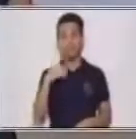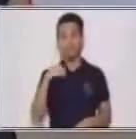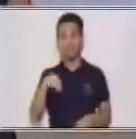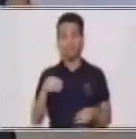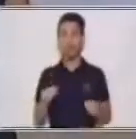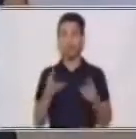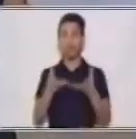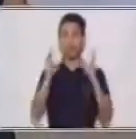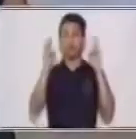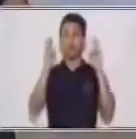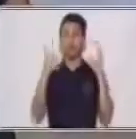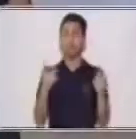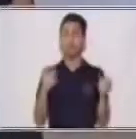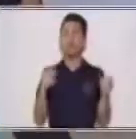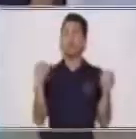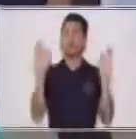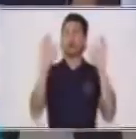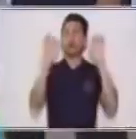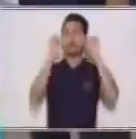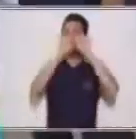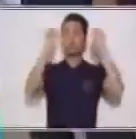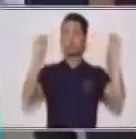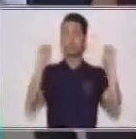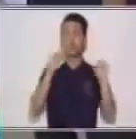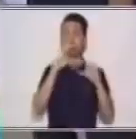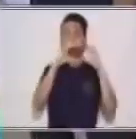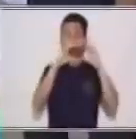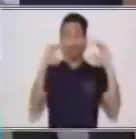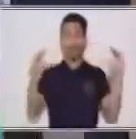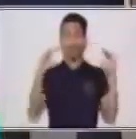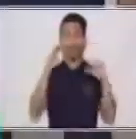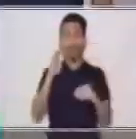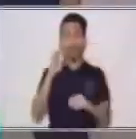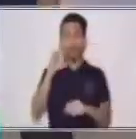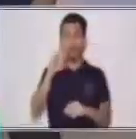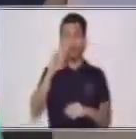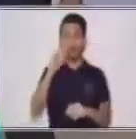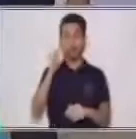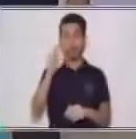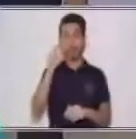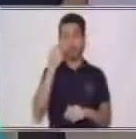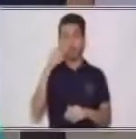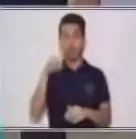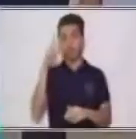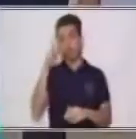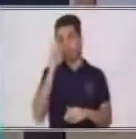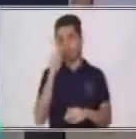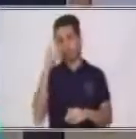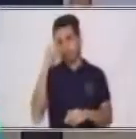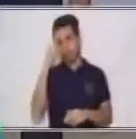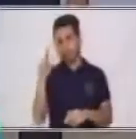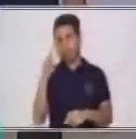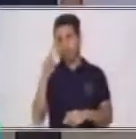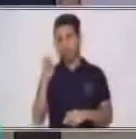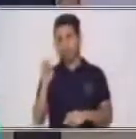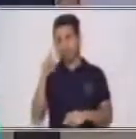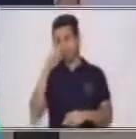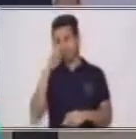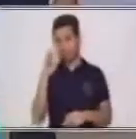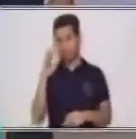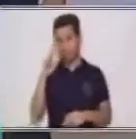desarrollar el tema de sistemas de ecuaciones por determinantes del área de matemática de cuarto